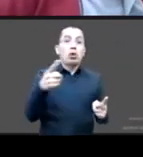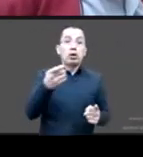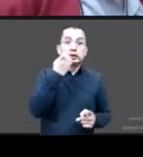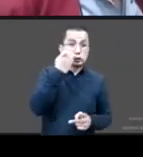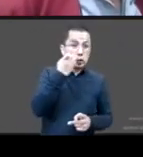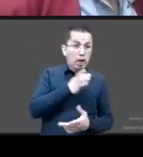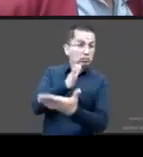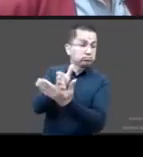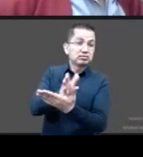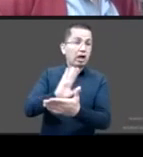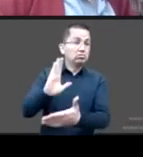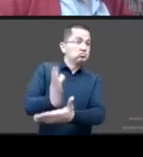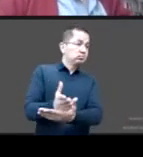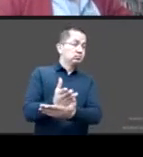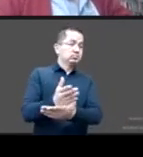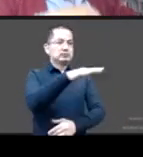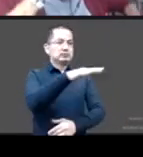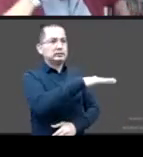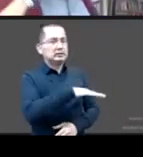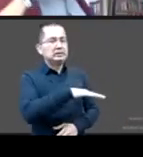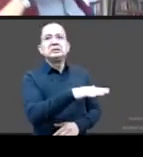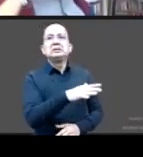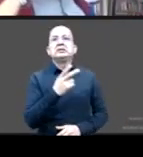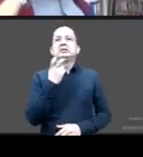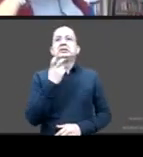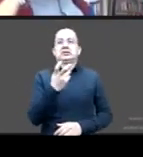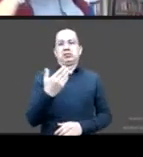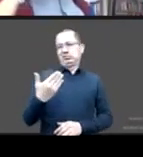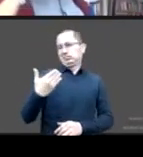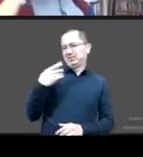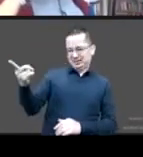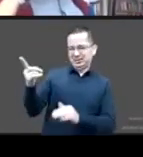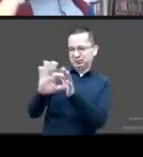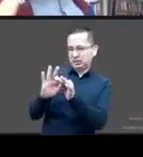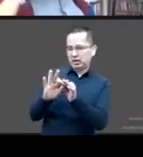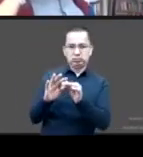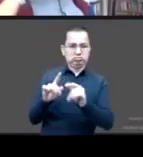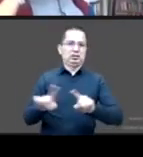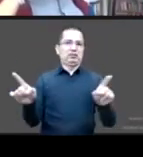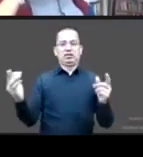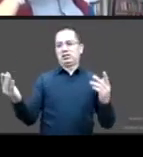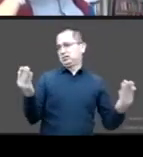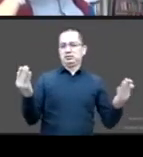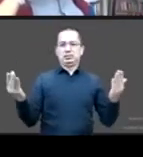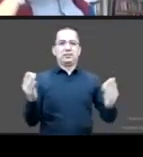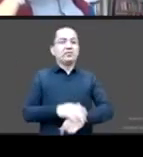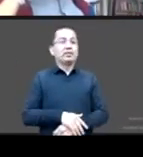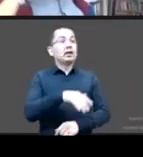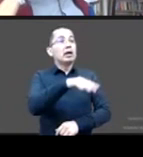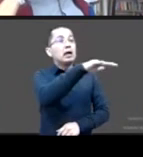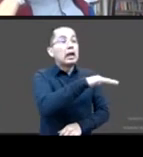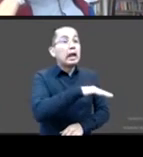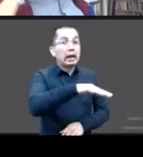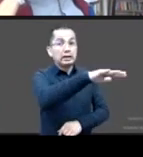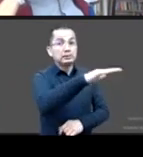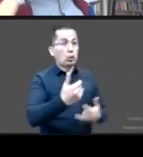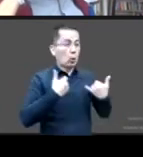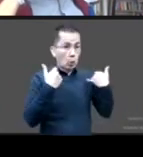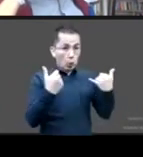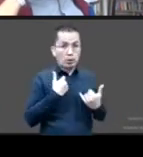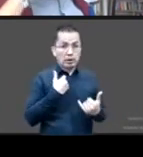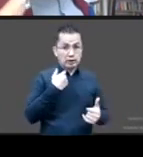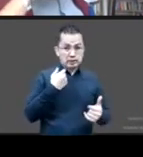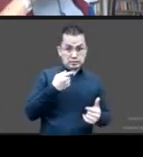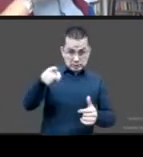es como otra cara de la moneda de lo que acabamos de escuchar están desvinculados de experiencias de